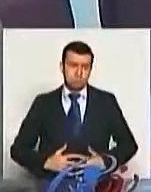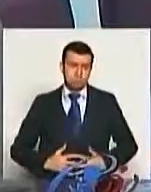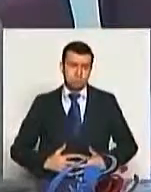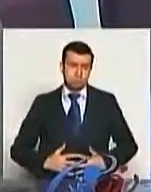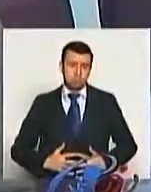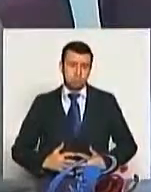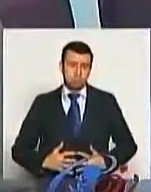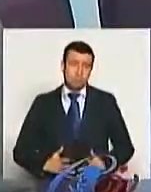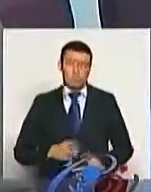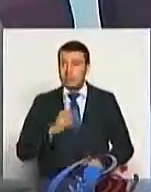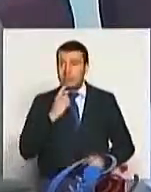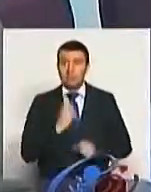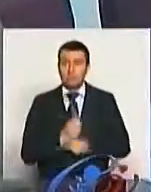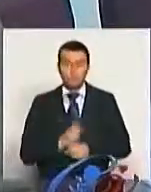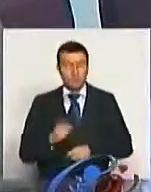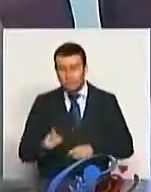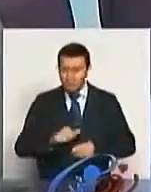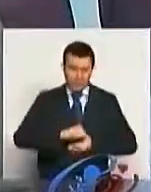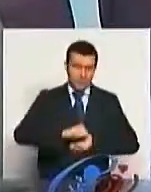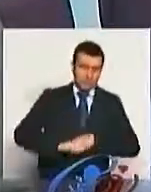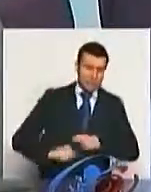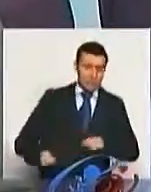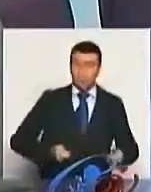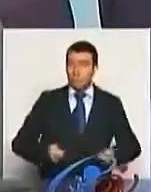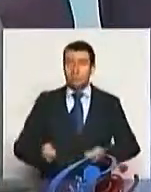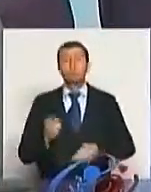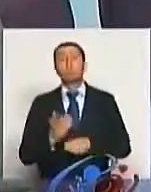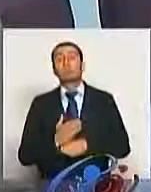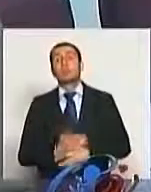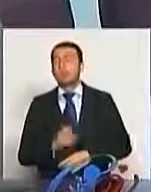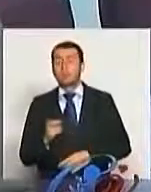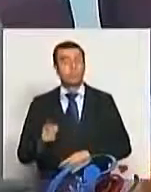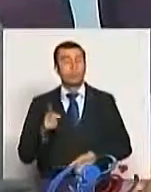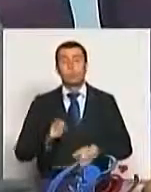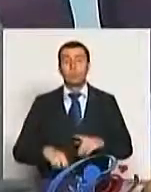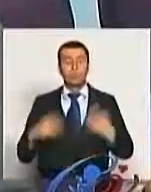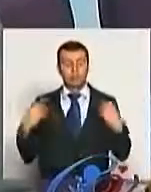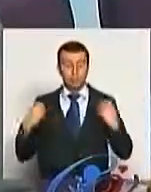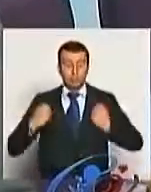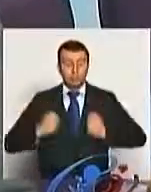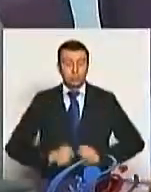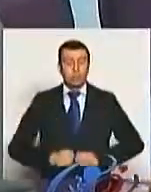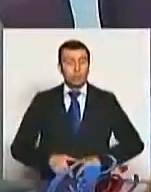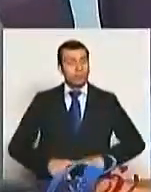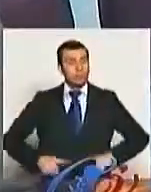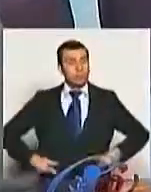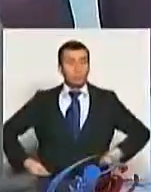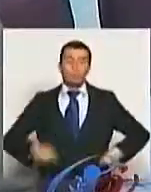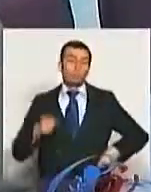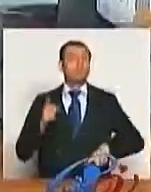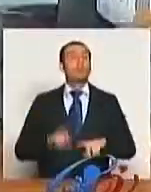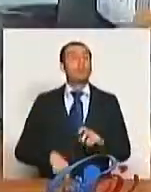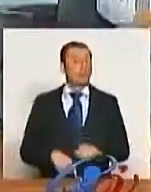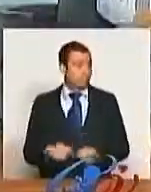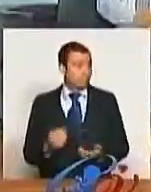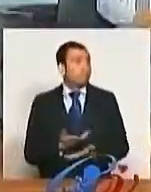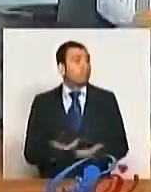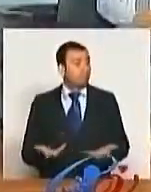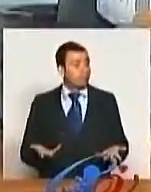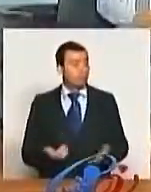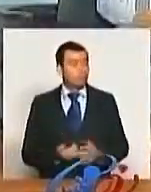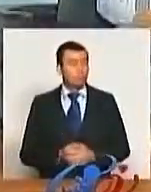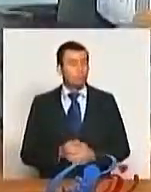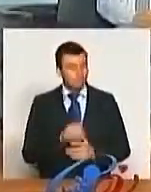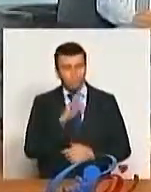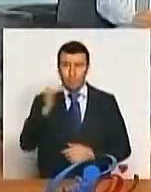es inmensa, ella quedó con cantidad de traumas, ya no puede ponerse su vestido de baño y demás. Hablemos brevemente de este caso clínico y la llamada